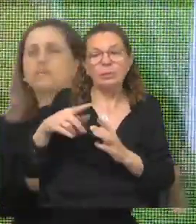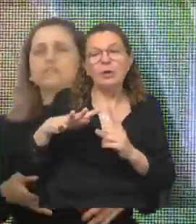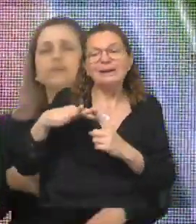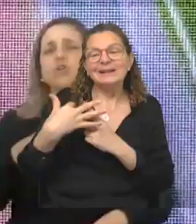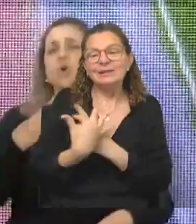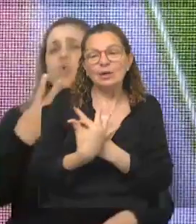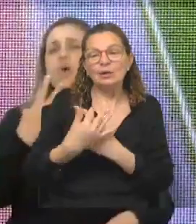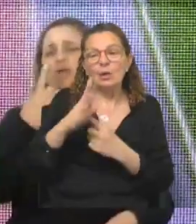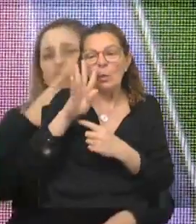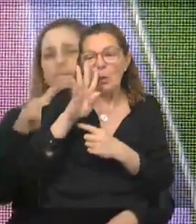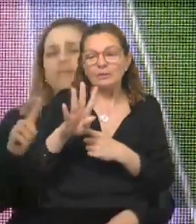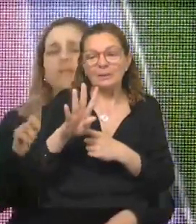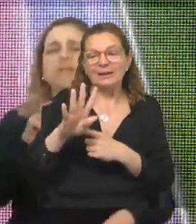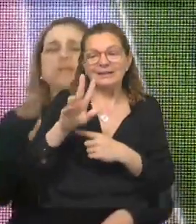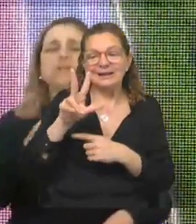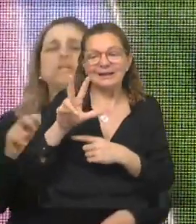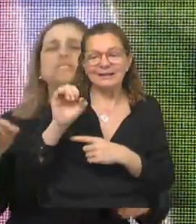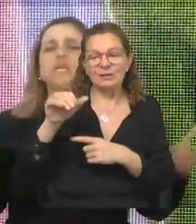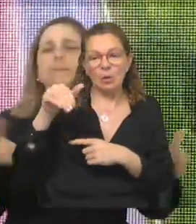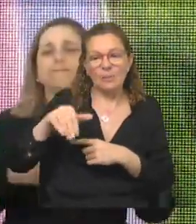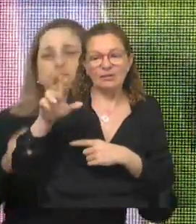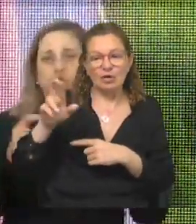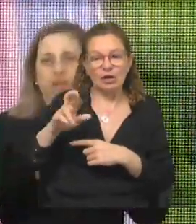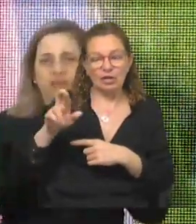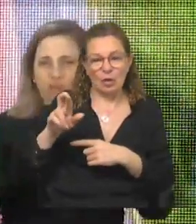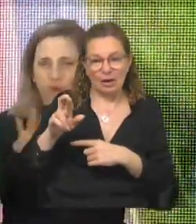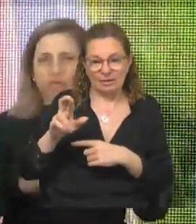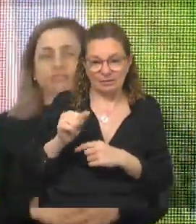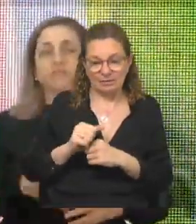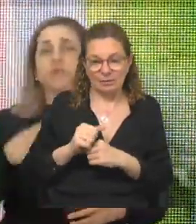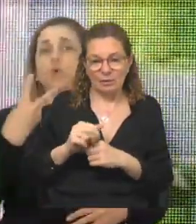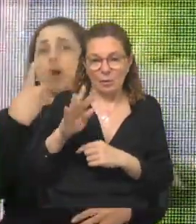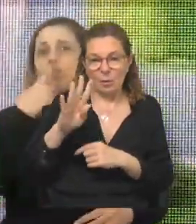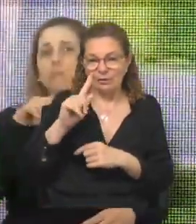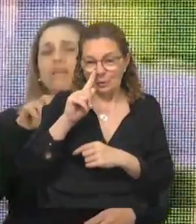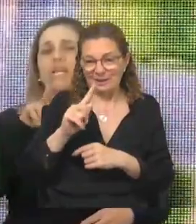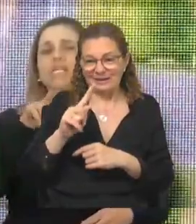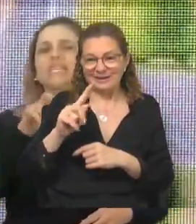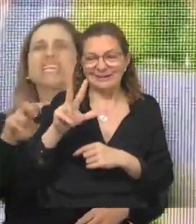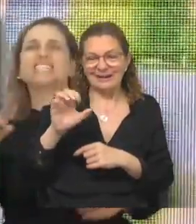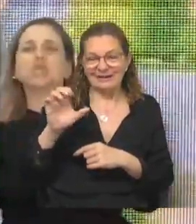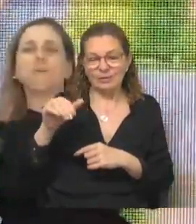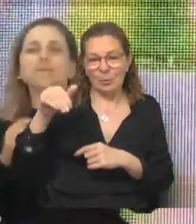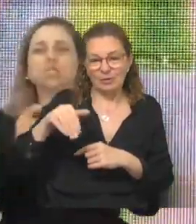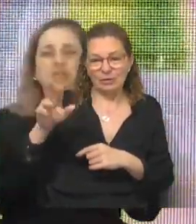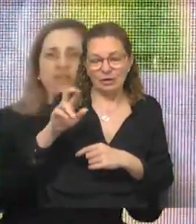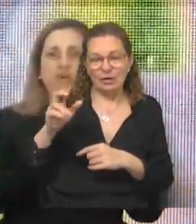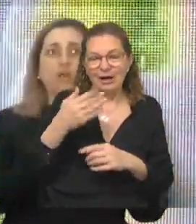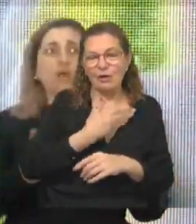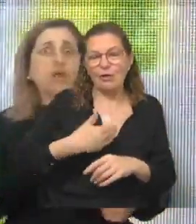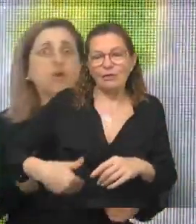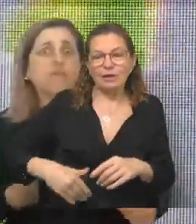de 4300 millones de dólares 4300 millones de dólares que el gobierno